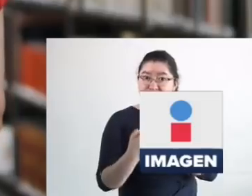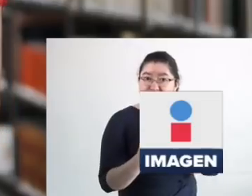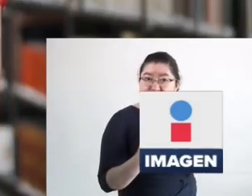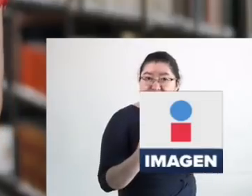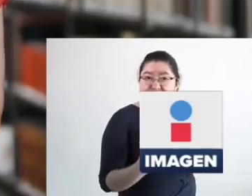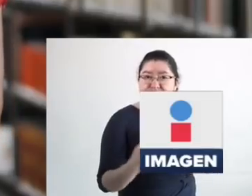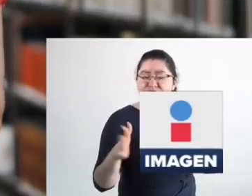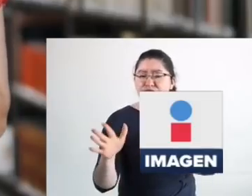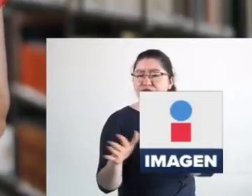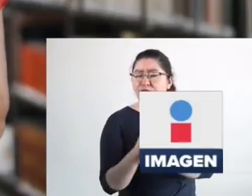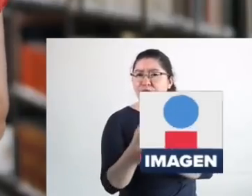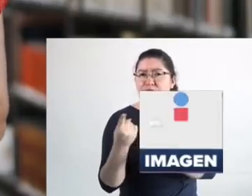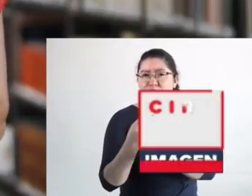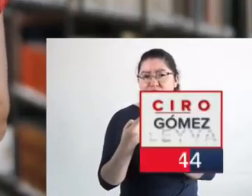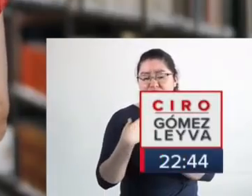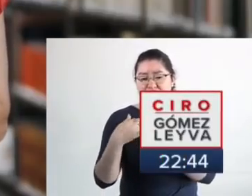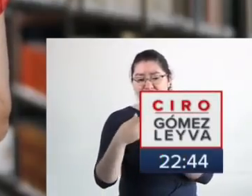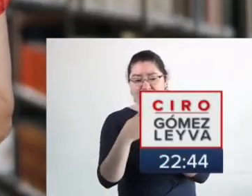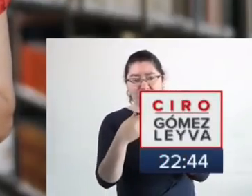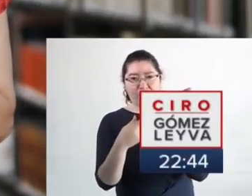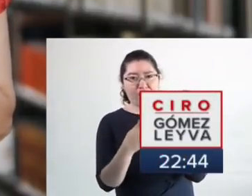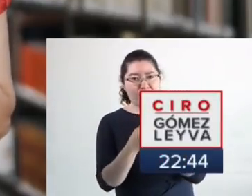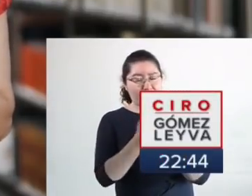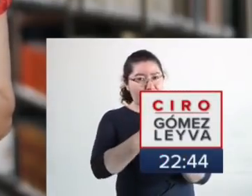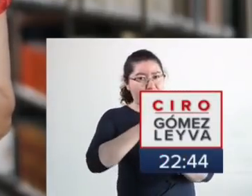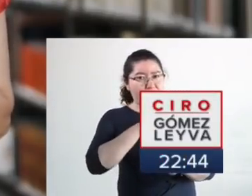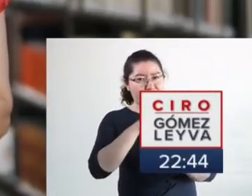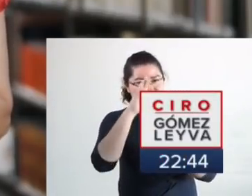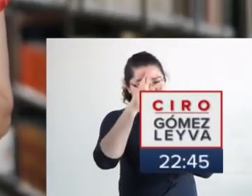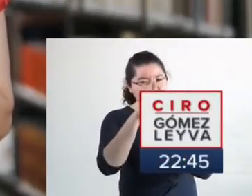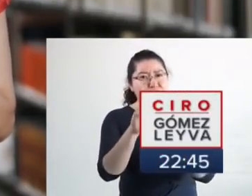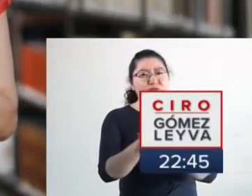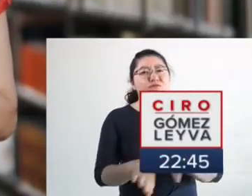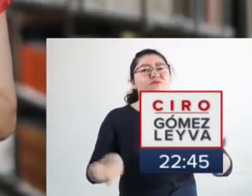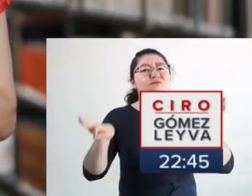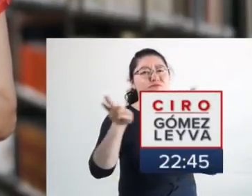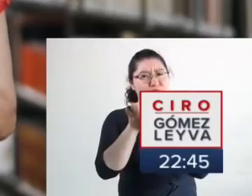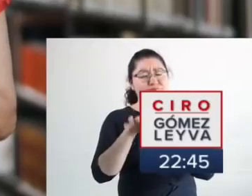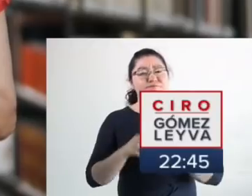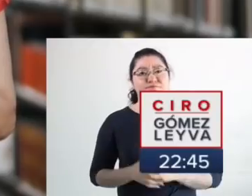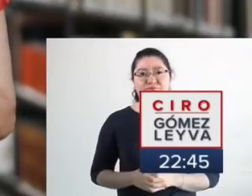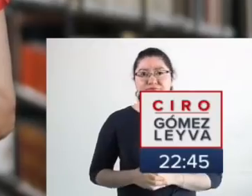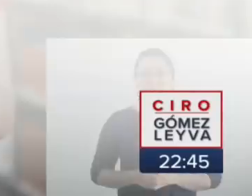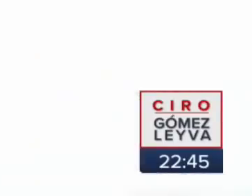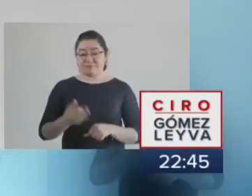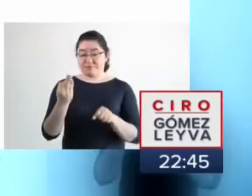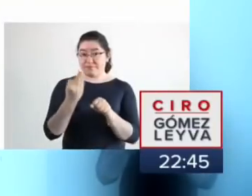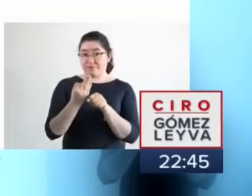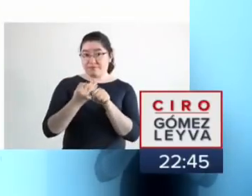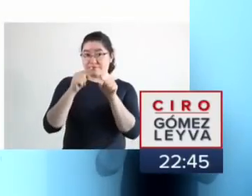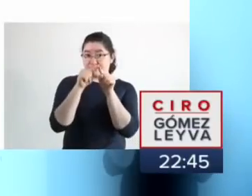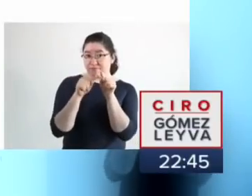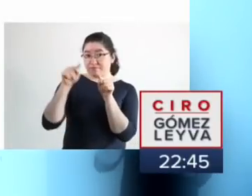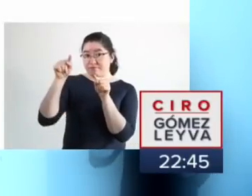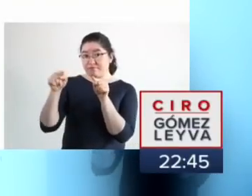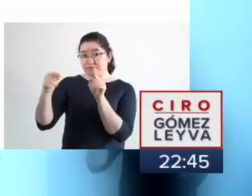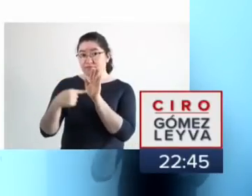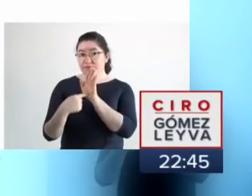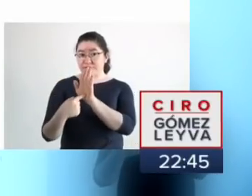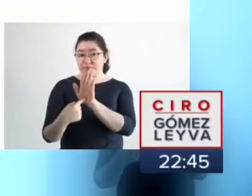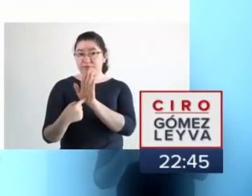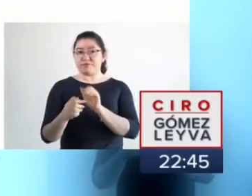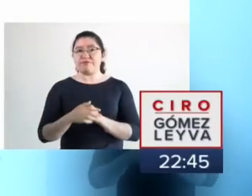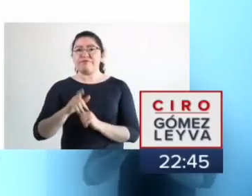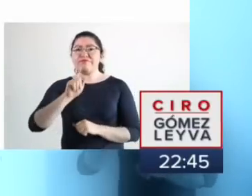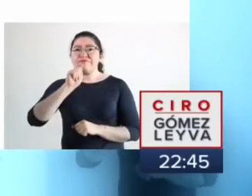quiero presentar por qué es tan importante respetar las medidas sanitarias esta nueva gráfica que les